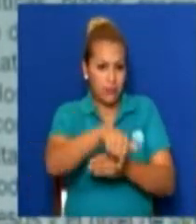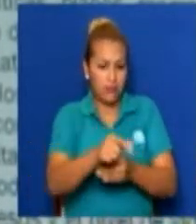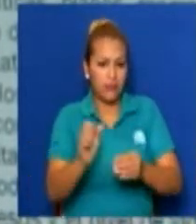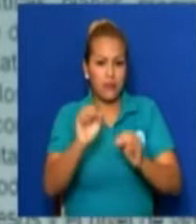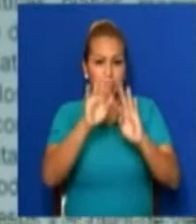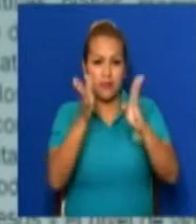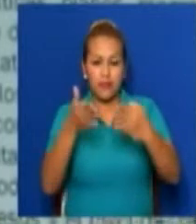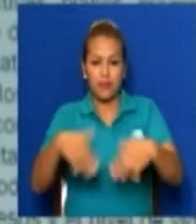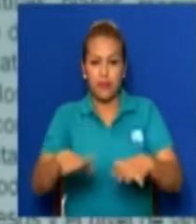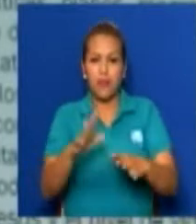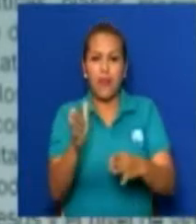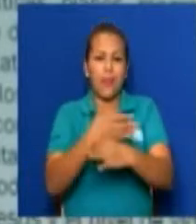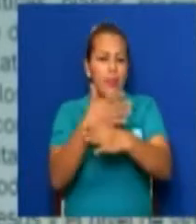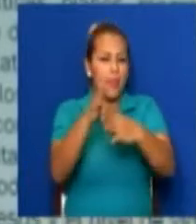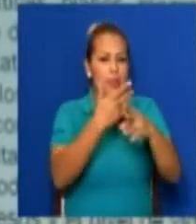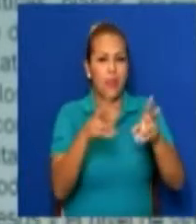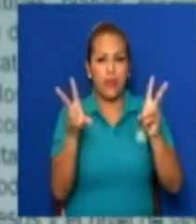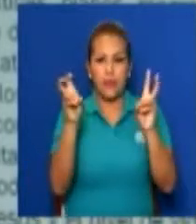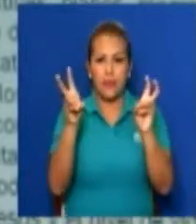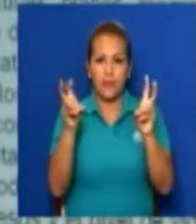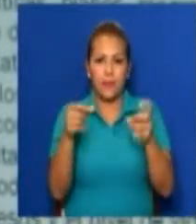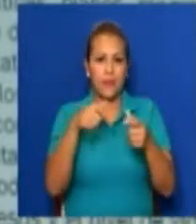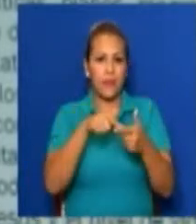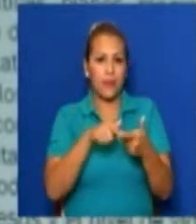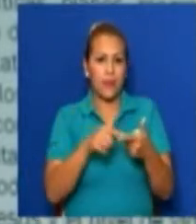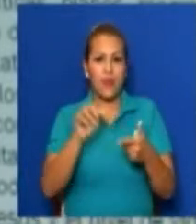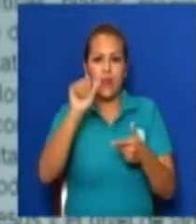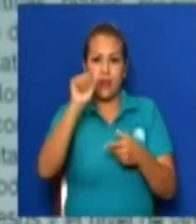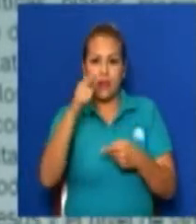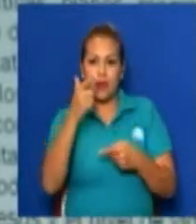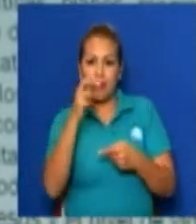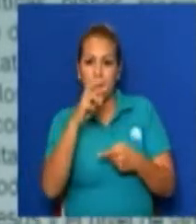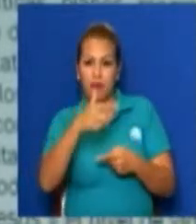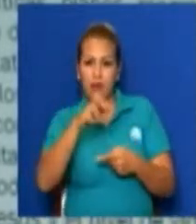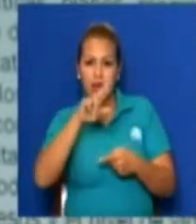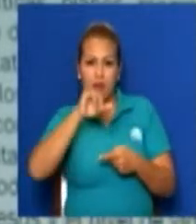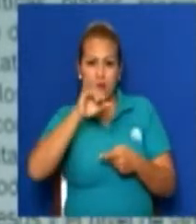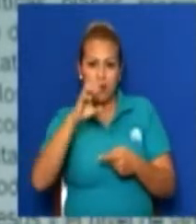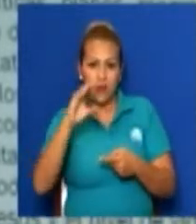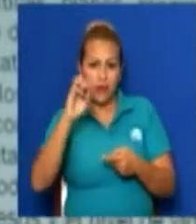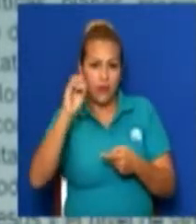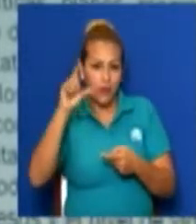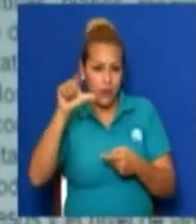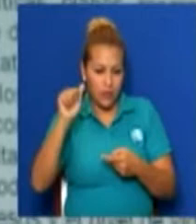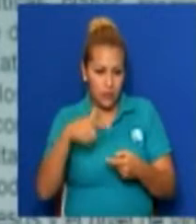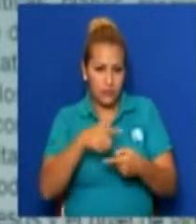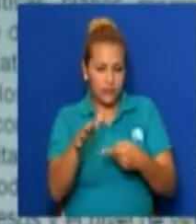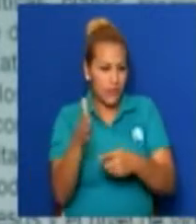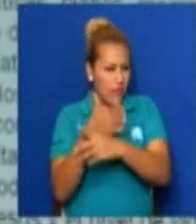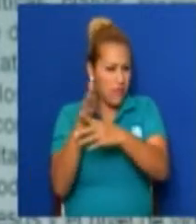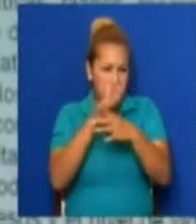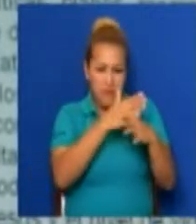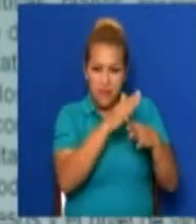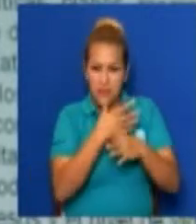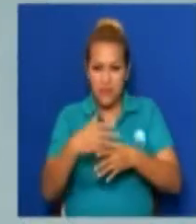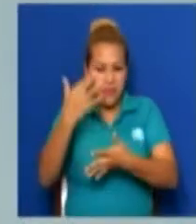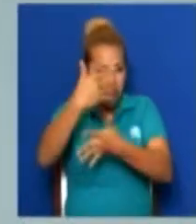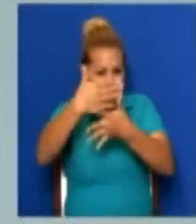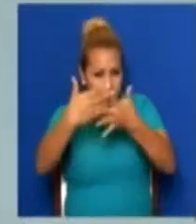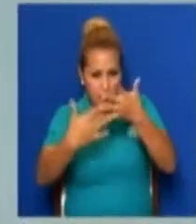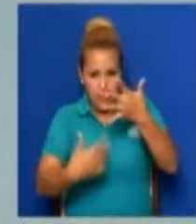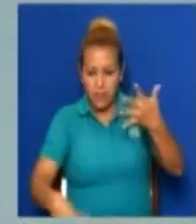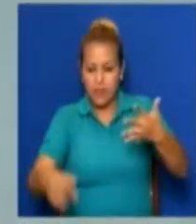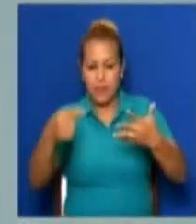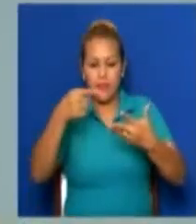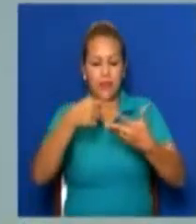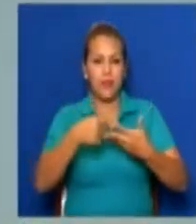en distintos rubros, agrícolas, pecuarios, productivos, tecnológicos, etcétera.